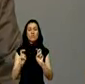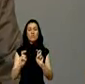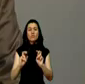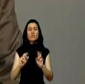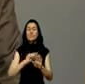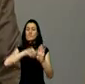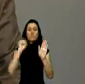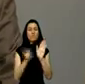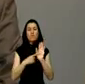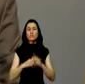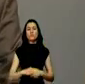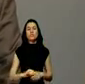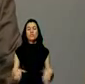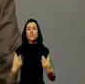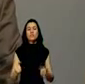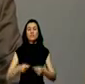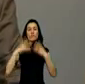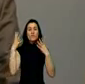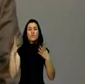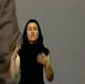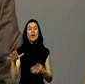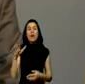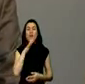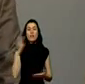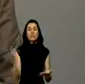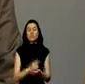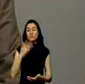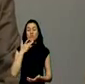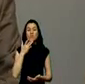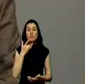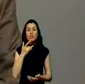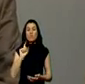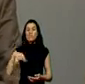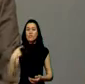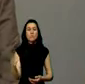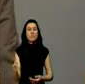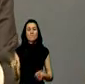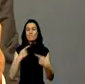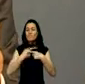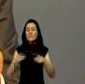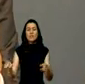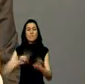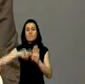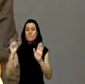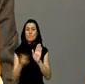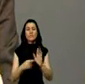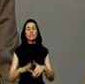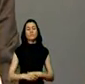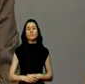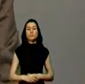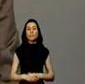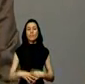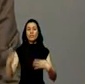Por tanto, el edificio que ustedes conocen ahora no va a tener absolutamente nada que ver. No solo en lo externo, sino en la